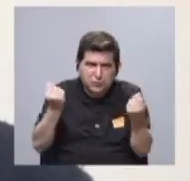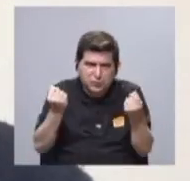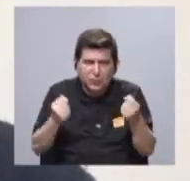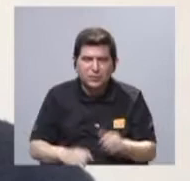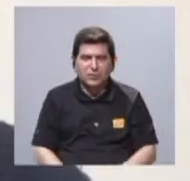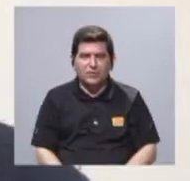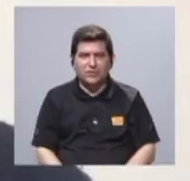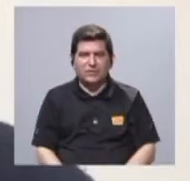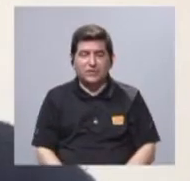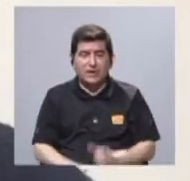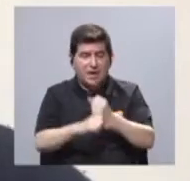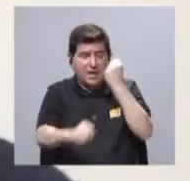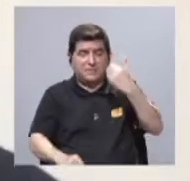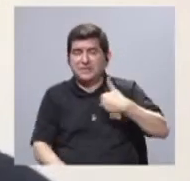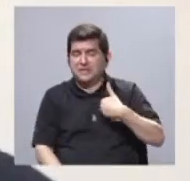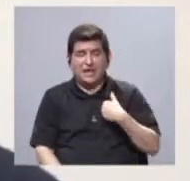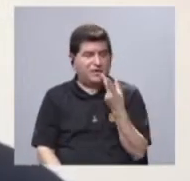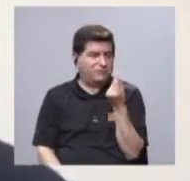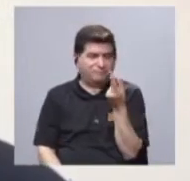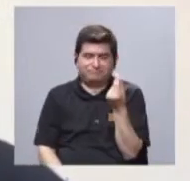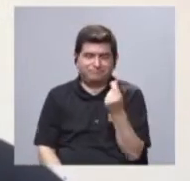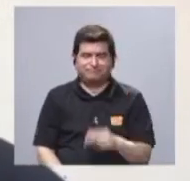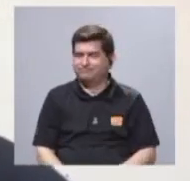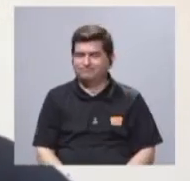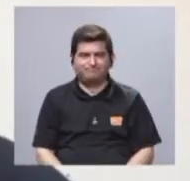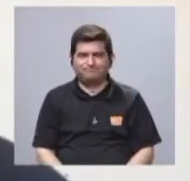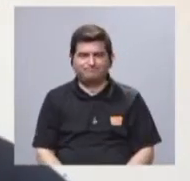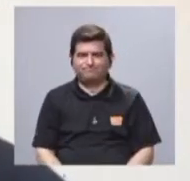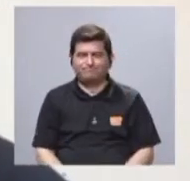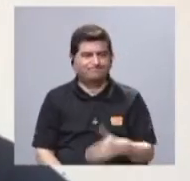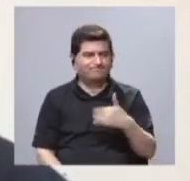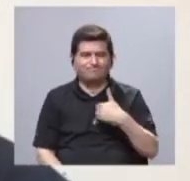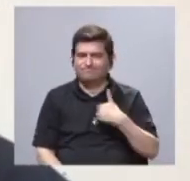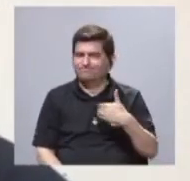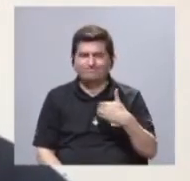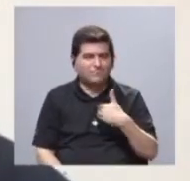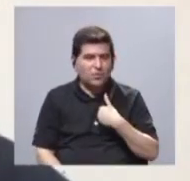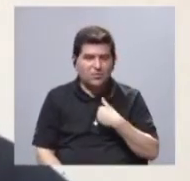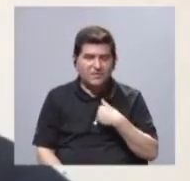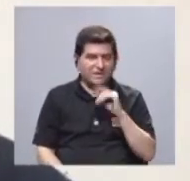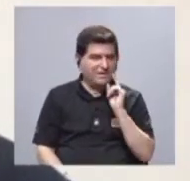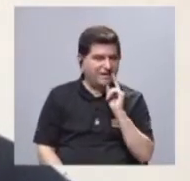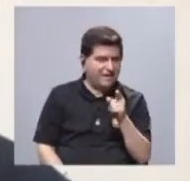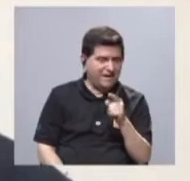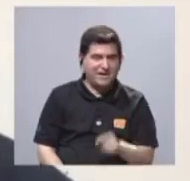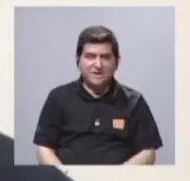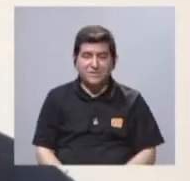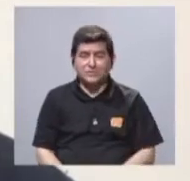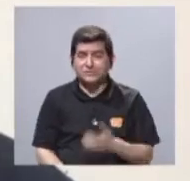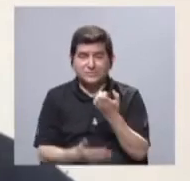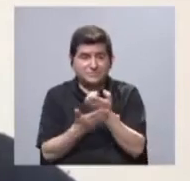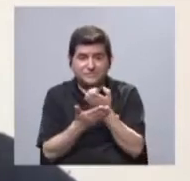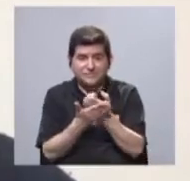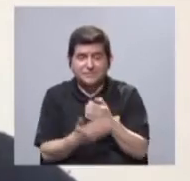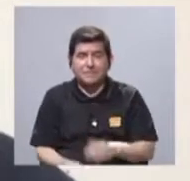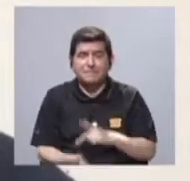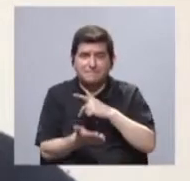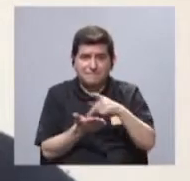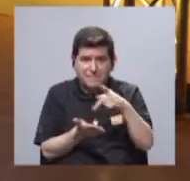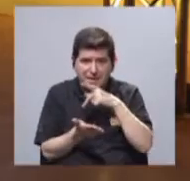una bancarrota financiera. El imperio se quedó sin recursos muy pronto, no hubo